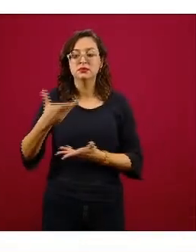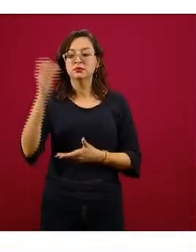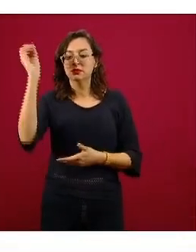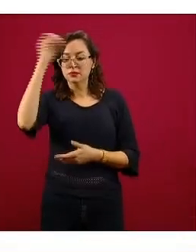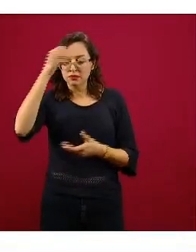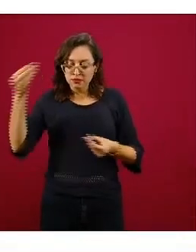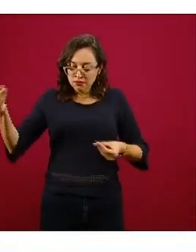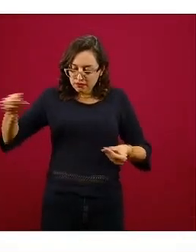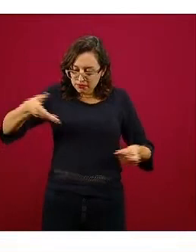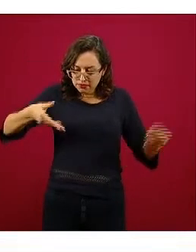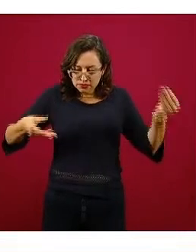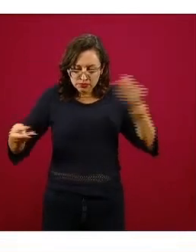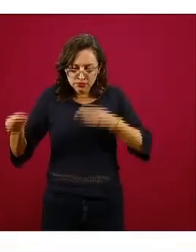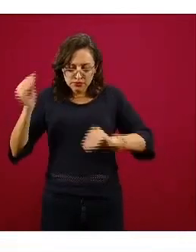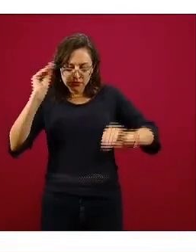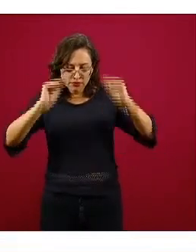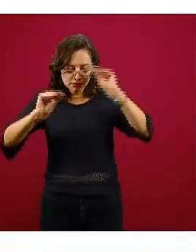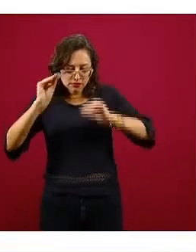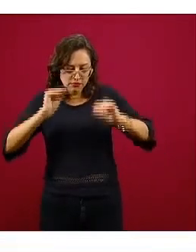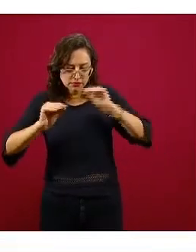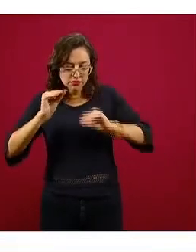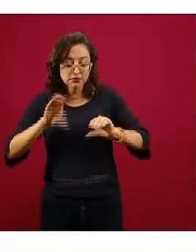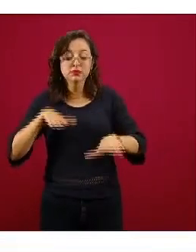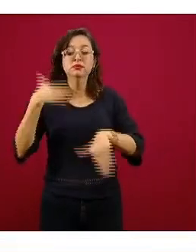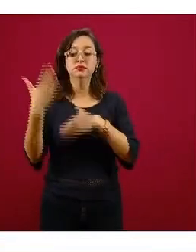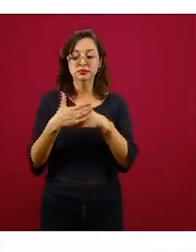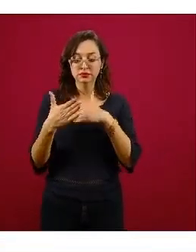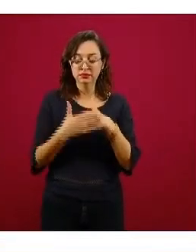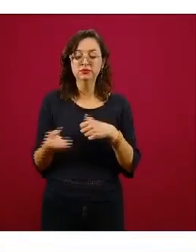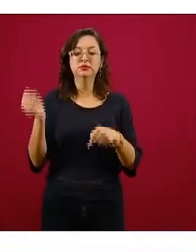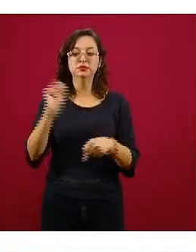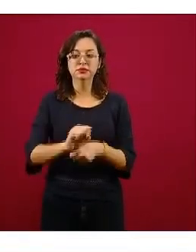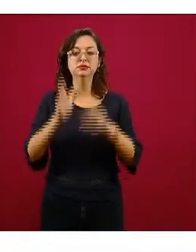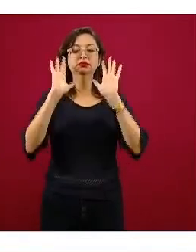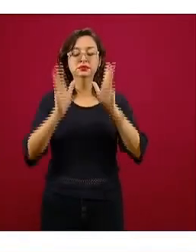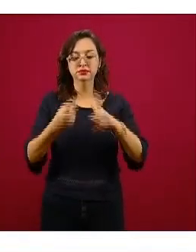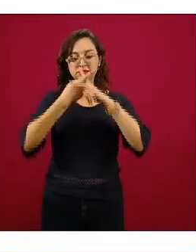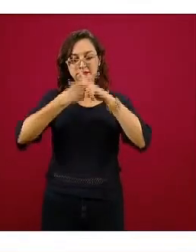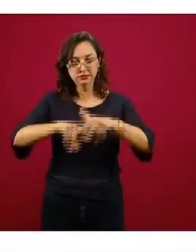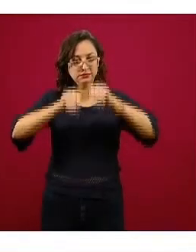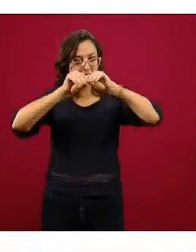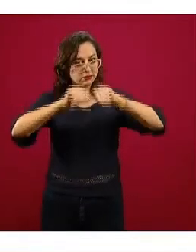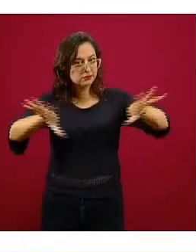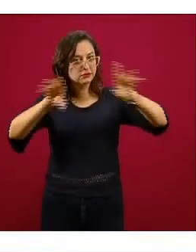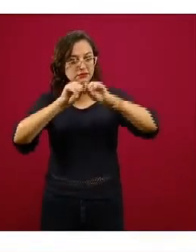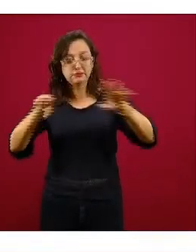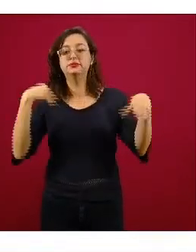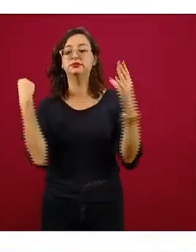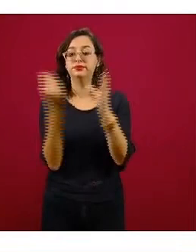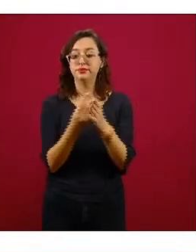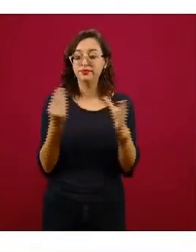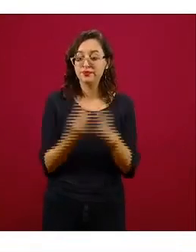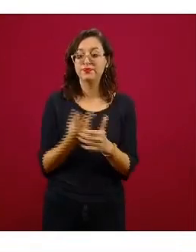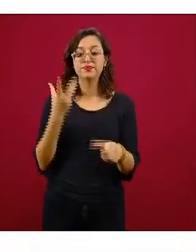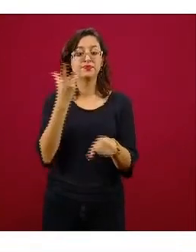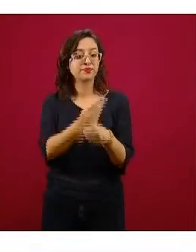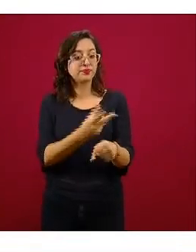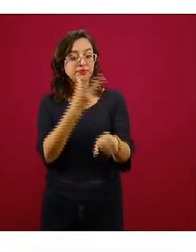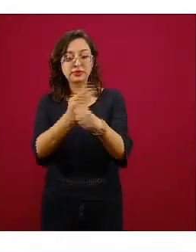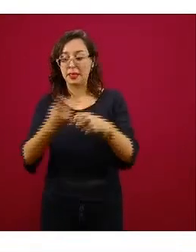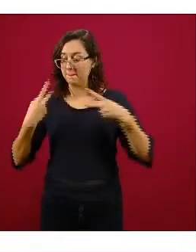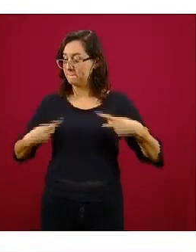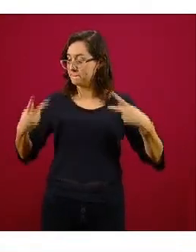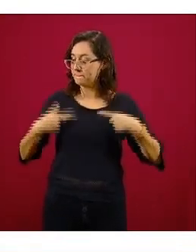de enriquecerlos para que ya empecemos desde la próxima semana con estrategias de capacitación, reforzamiento, contratación